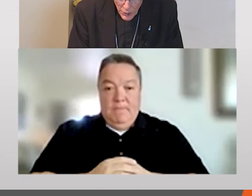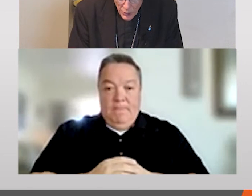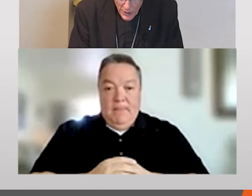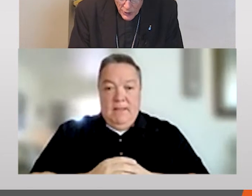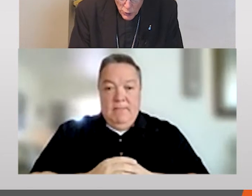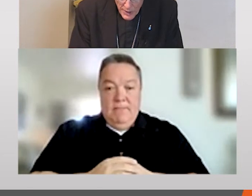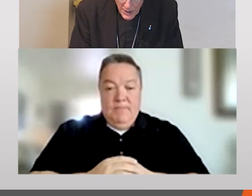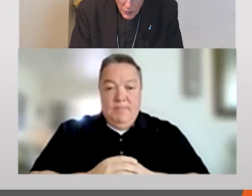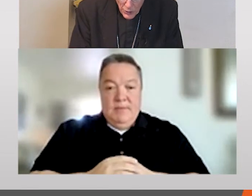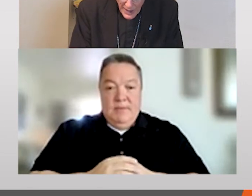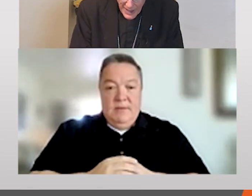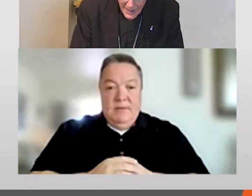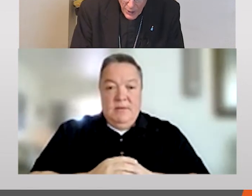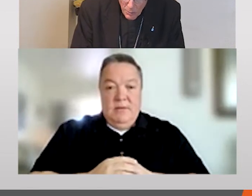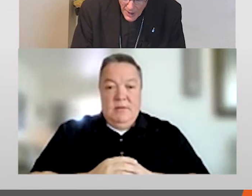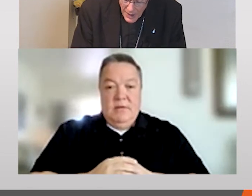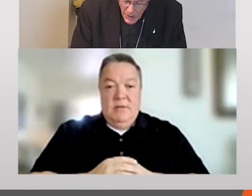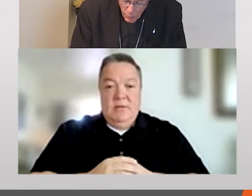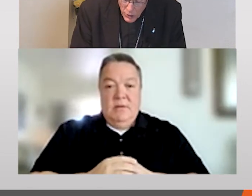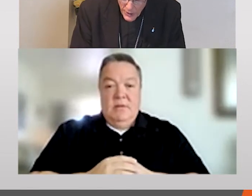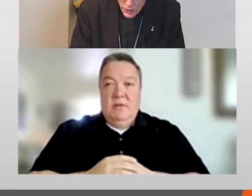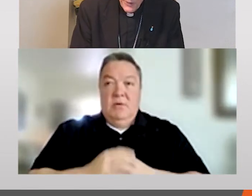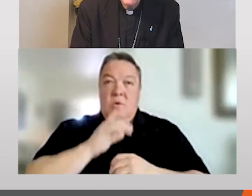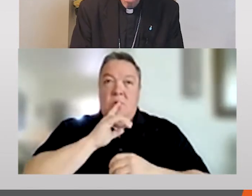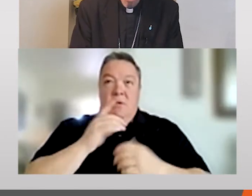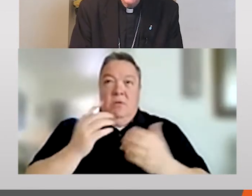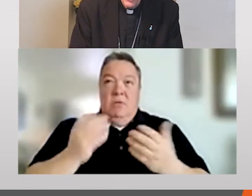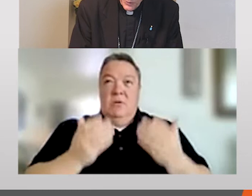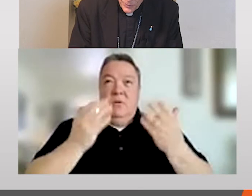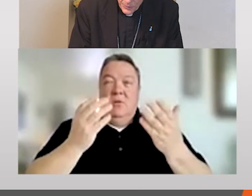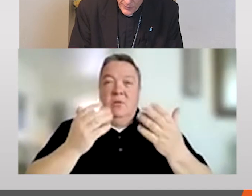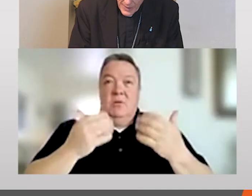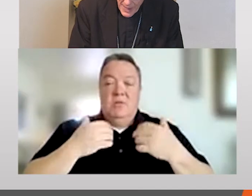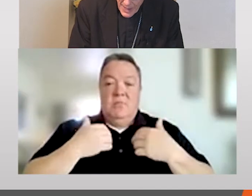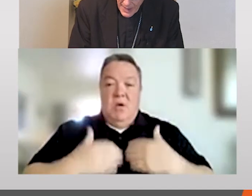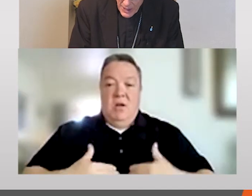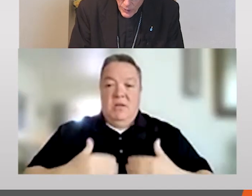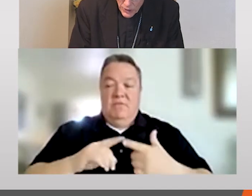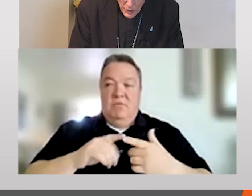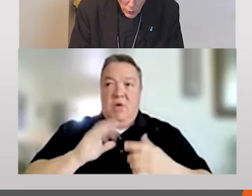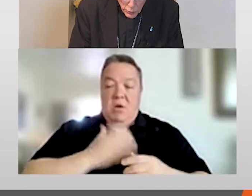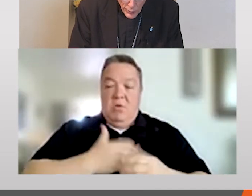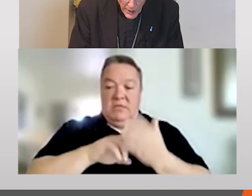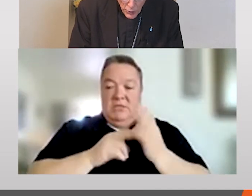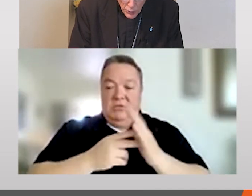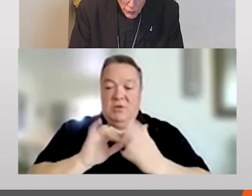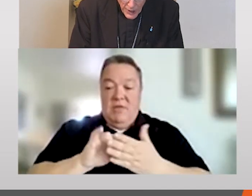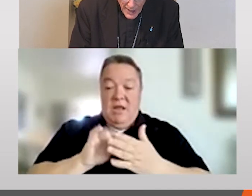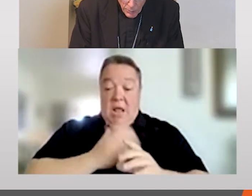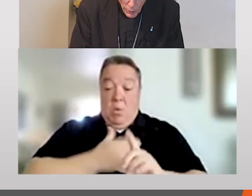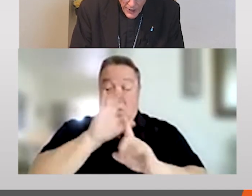Asumiendo, asumiendo la carne humana por nuestra redención. Que nuestra cultura